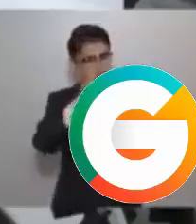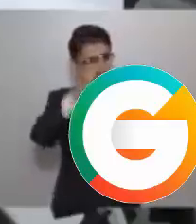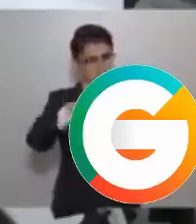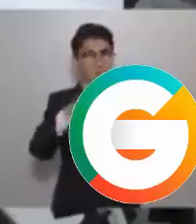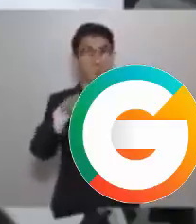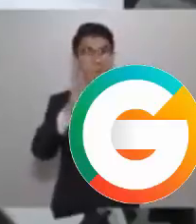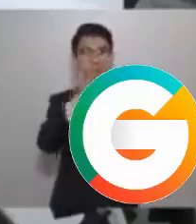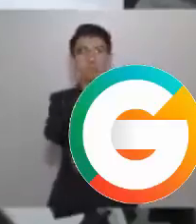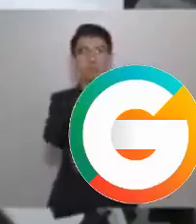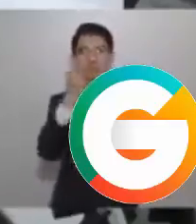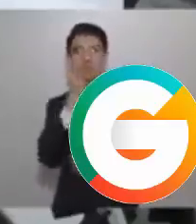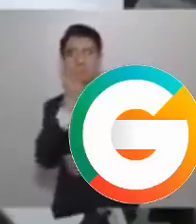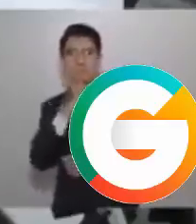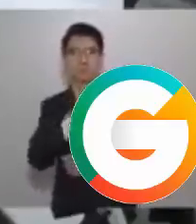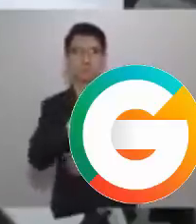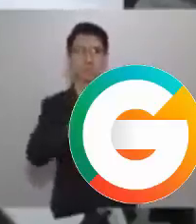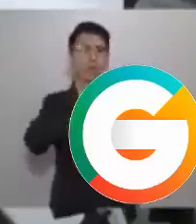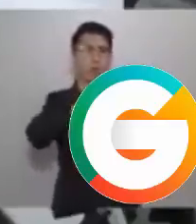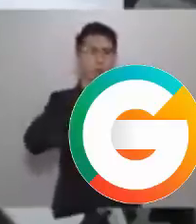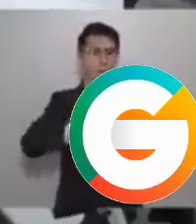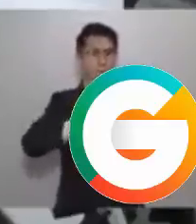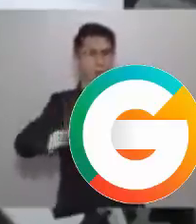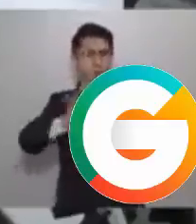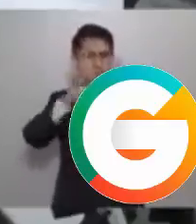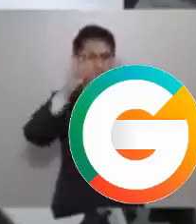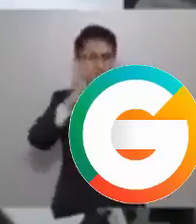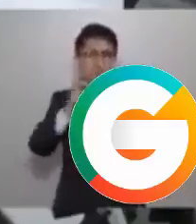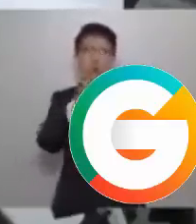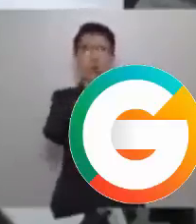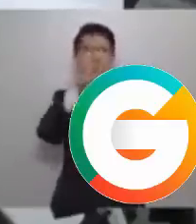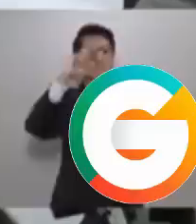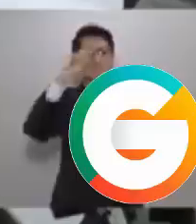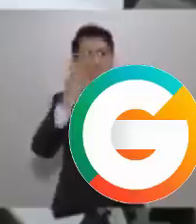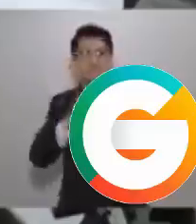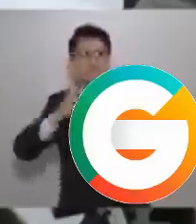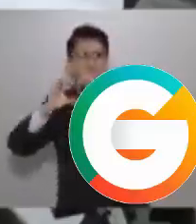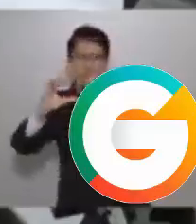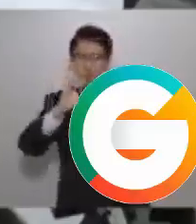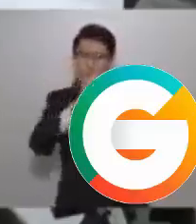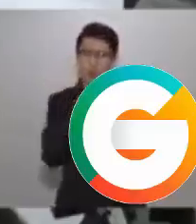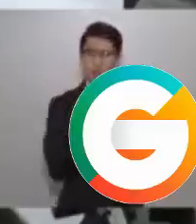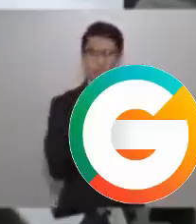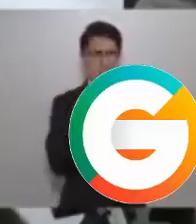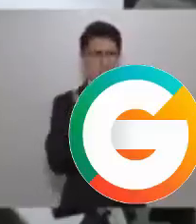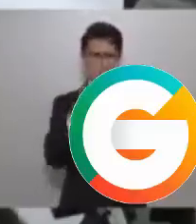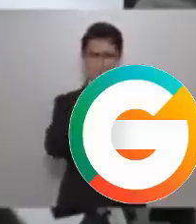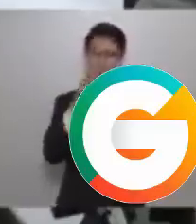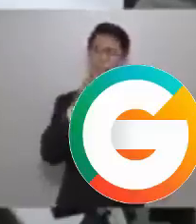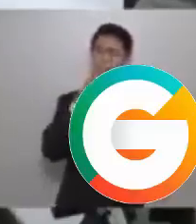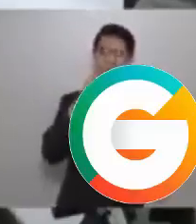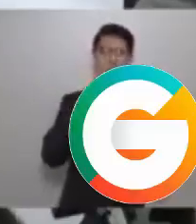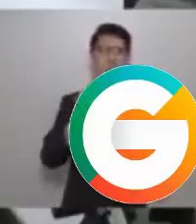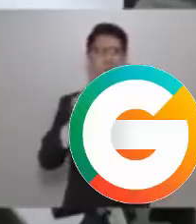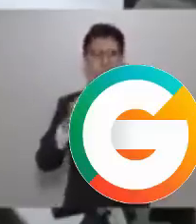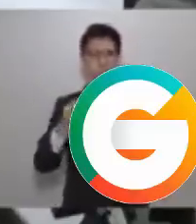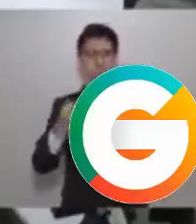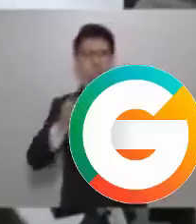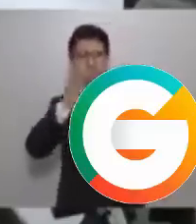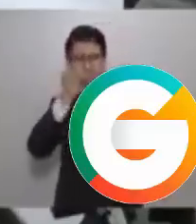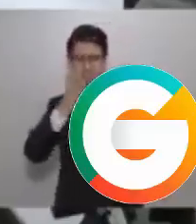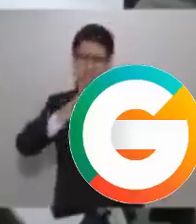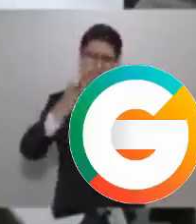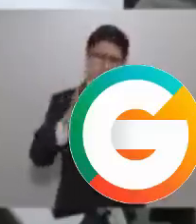humanidad de esta persona, no vamos a solapar nada y no vamos a permitir que nadie que